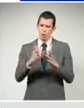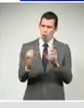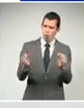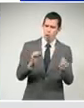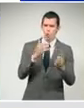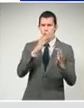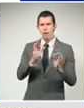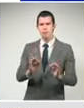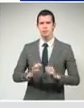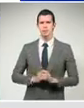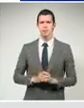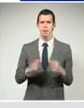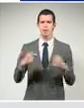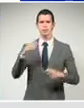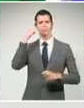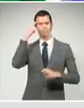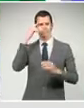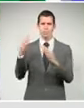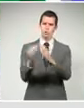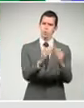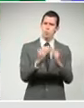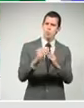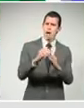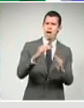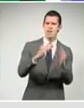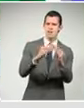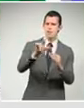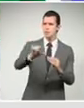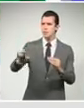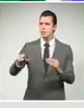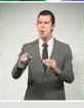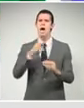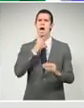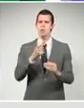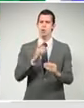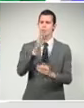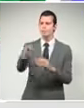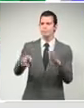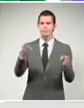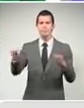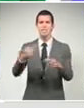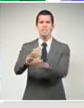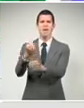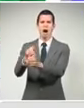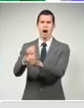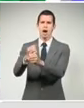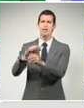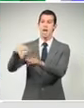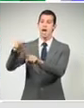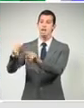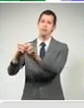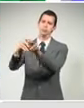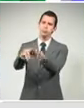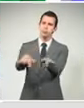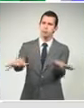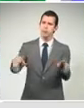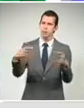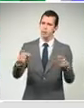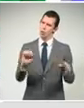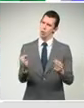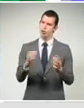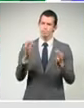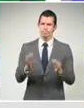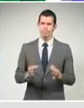la comunidad, a veces como extensión del centro o de la comunidad pura, de forma tal que se pueda